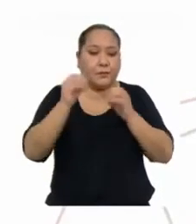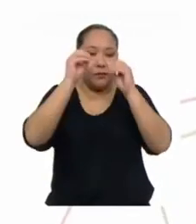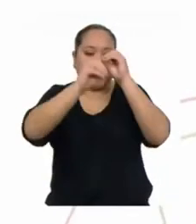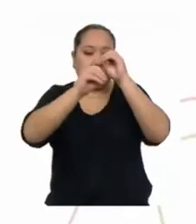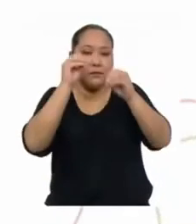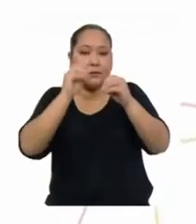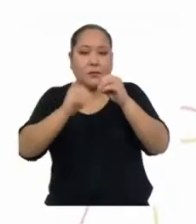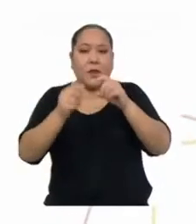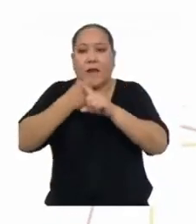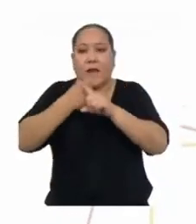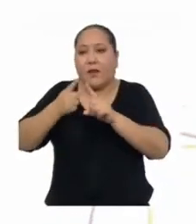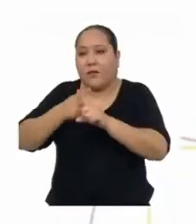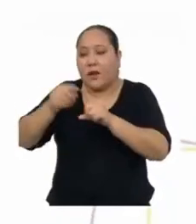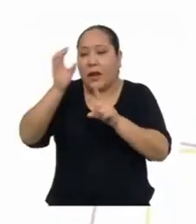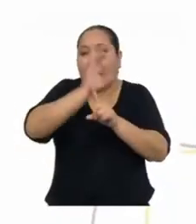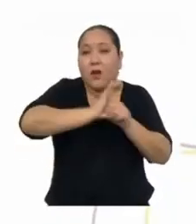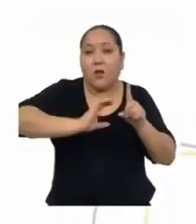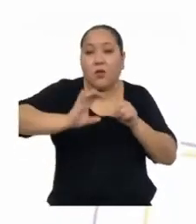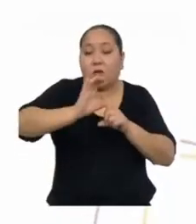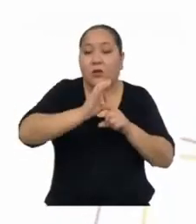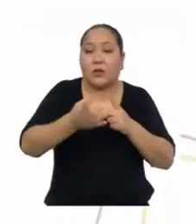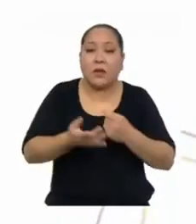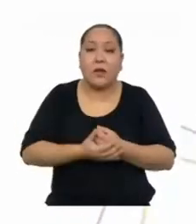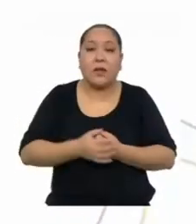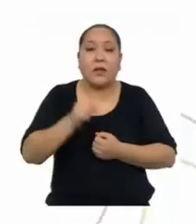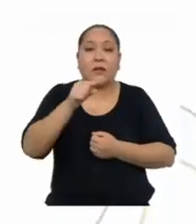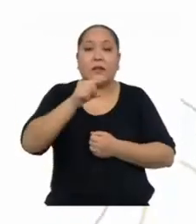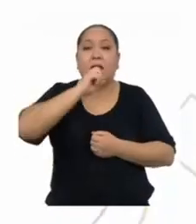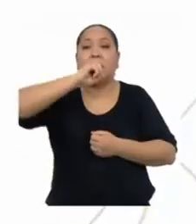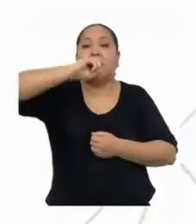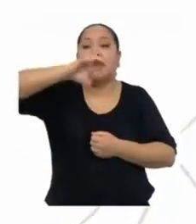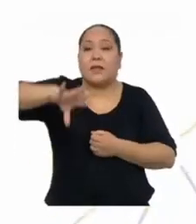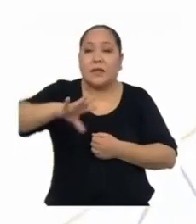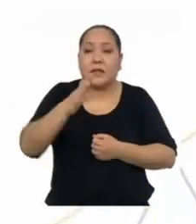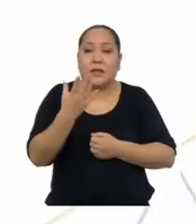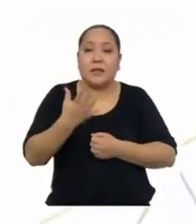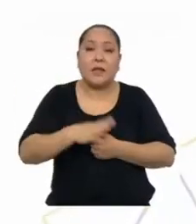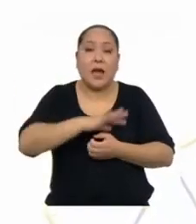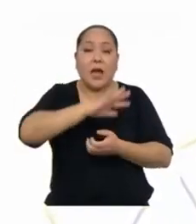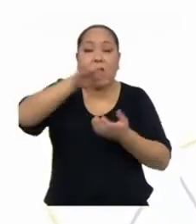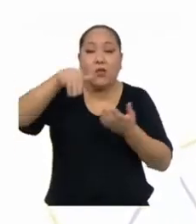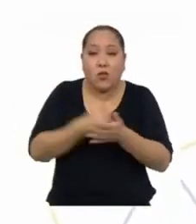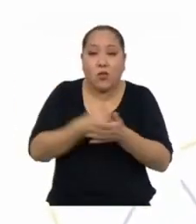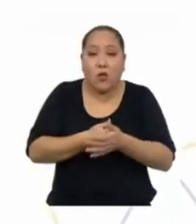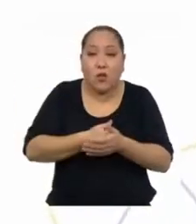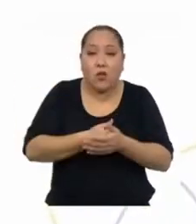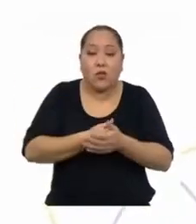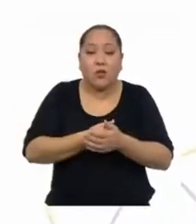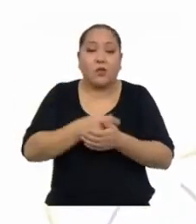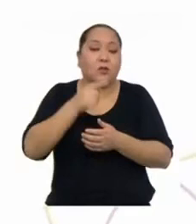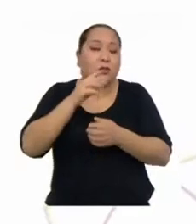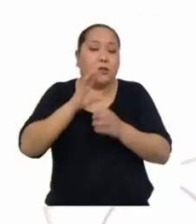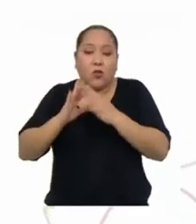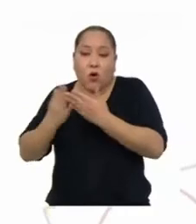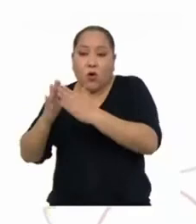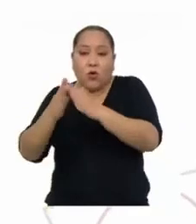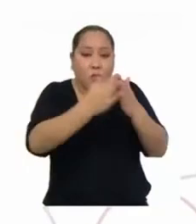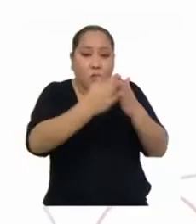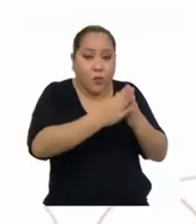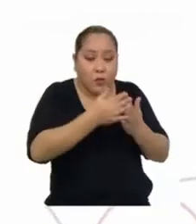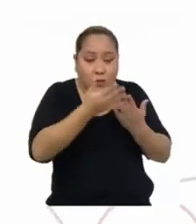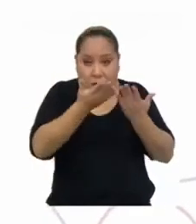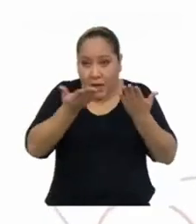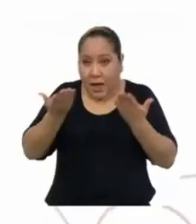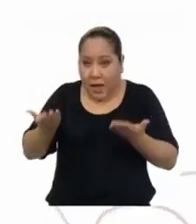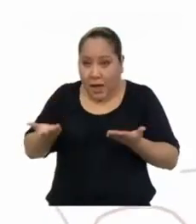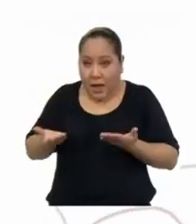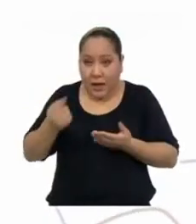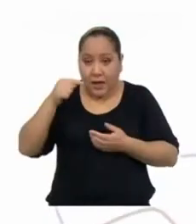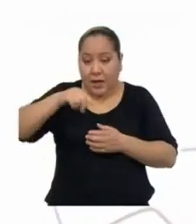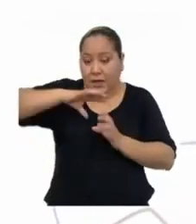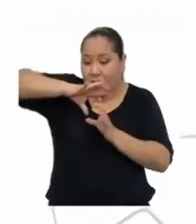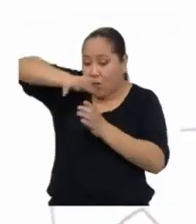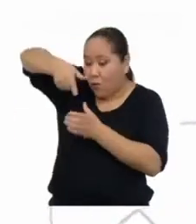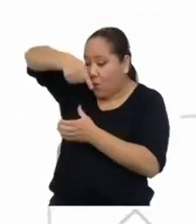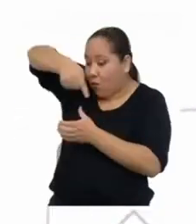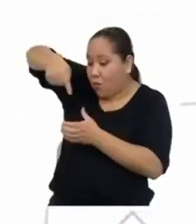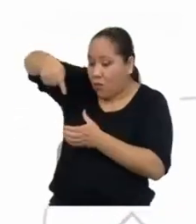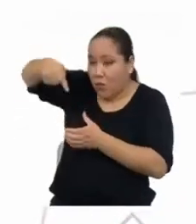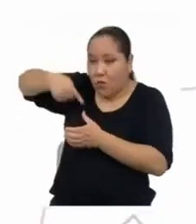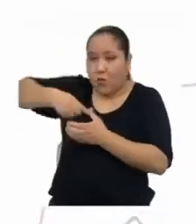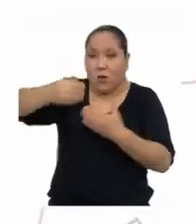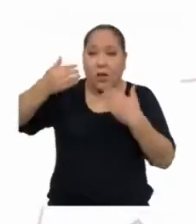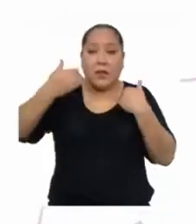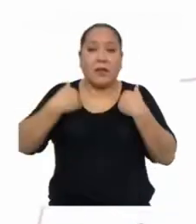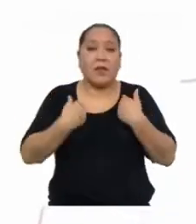diversidad cultural se refiere a la totalidad de comunidades existentes en el mundo que